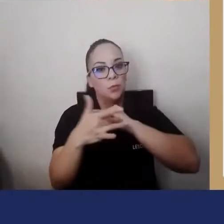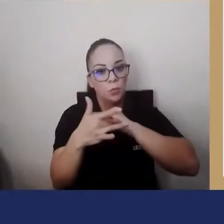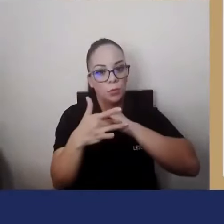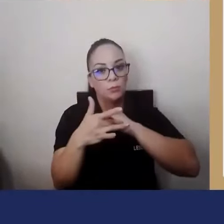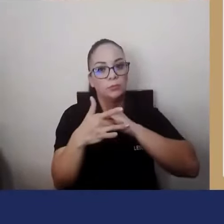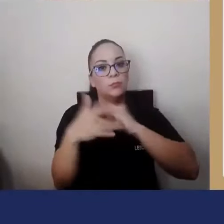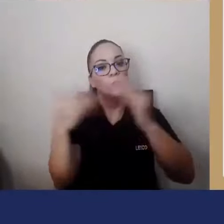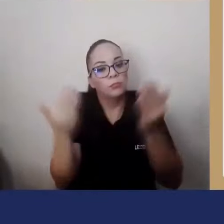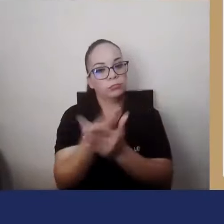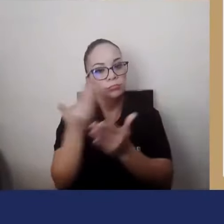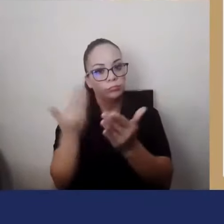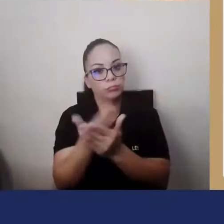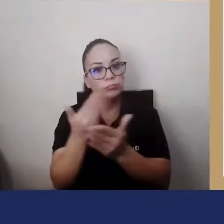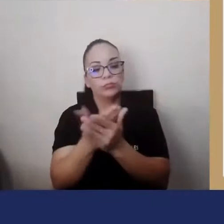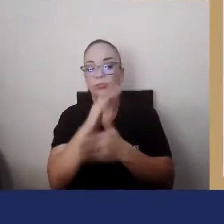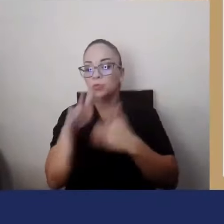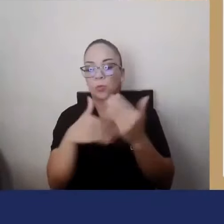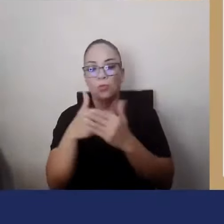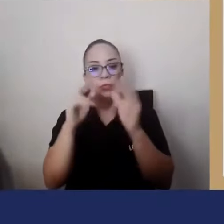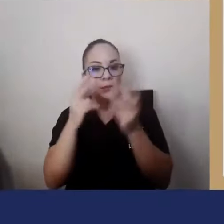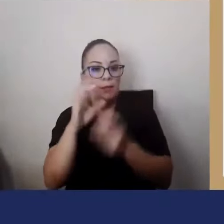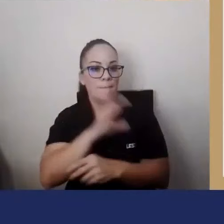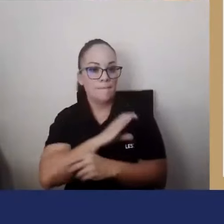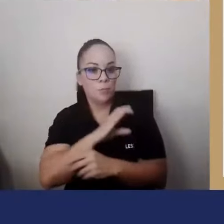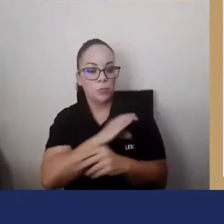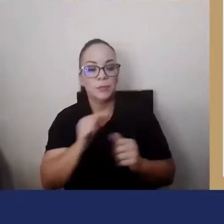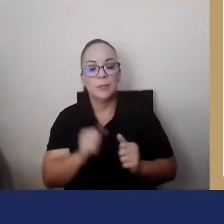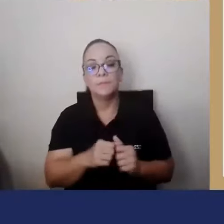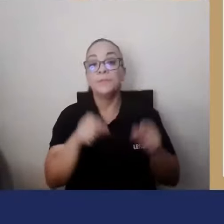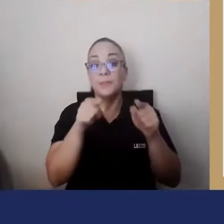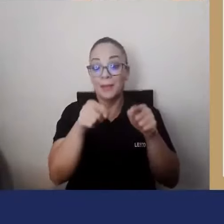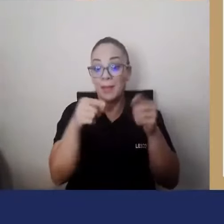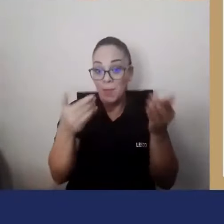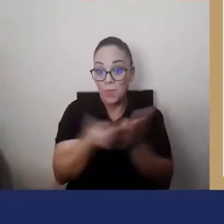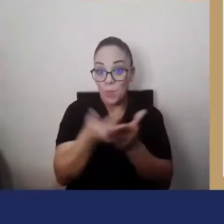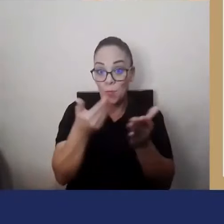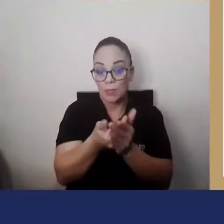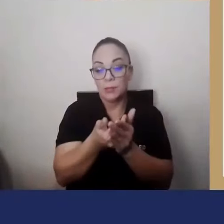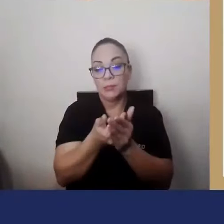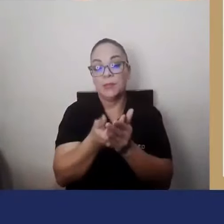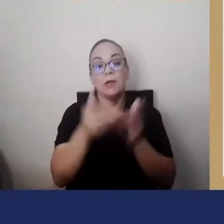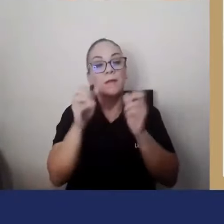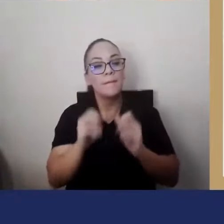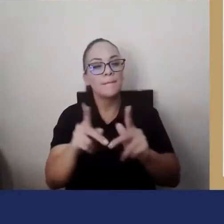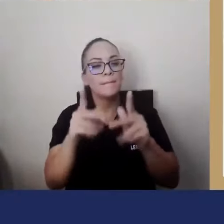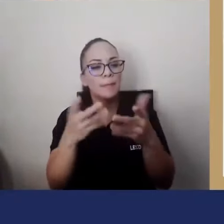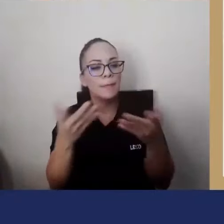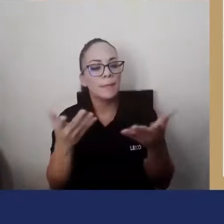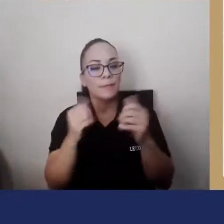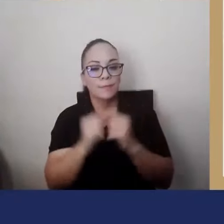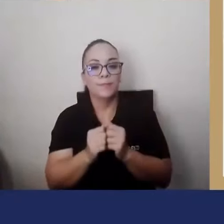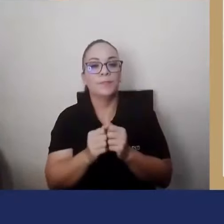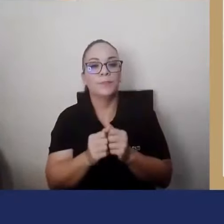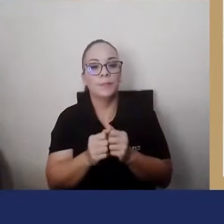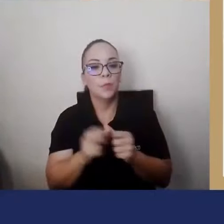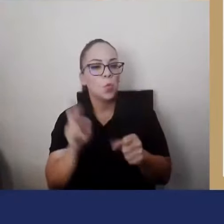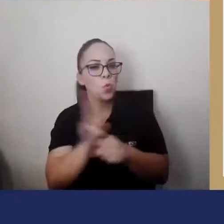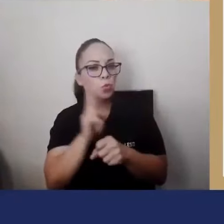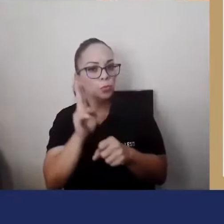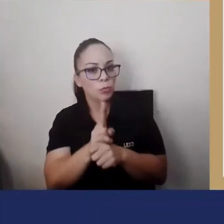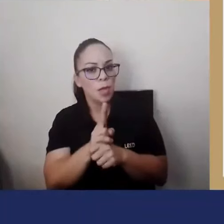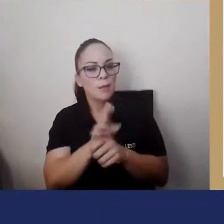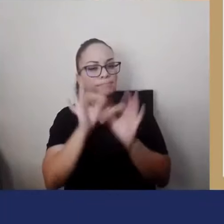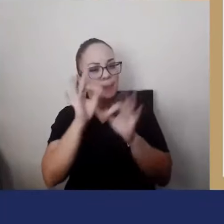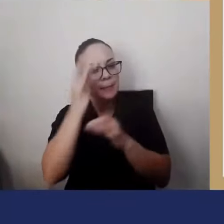modernización de la policía. Esa modernización nos va a permitir utilizar de manera inteligente y